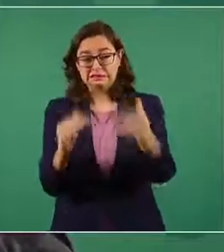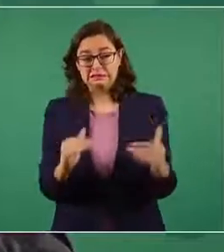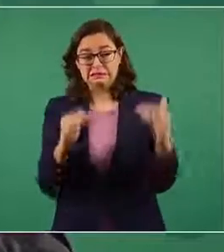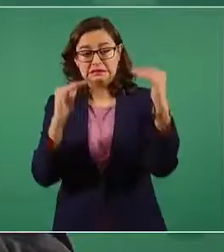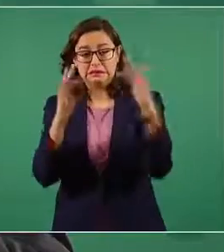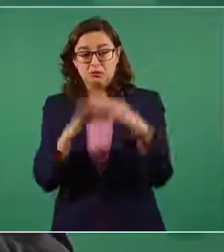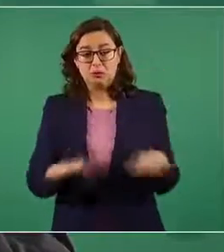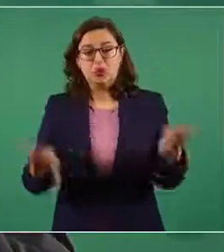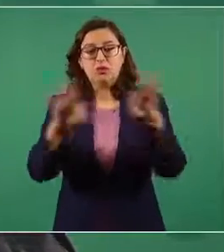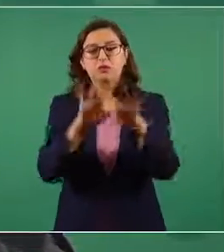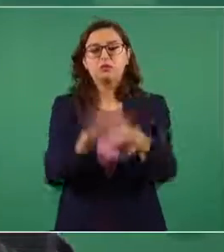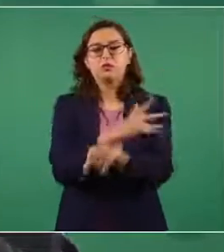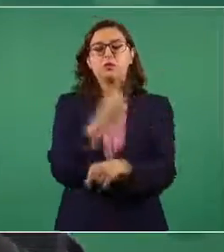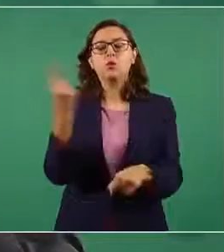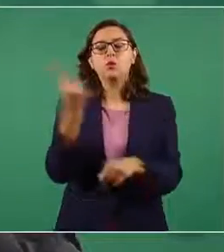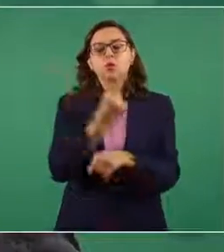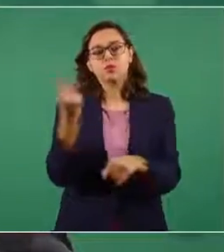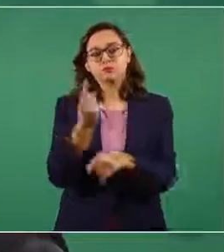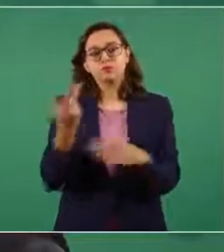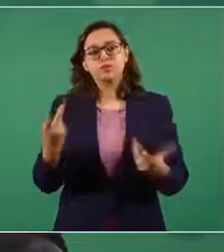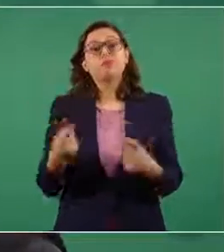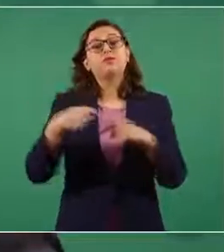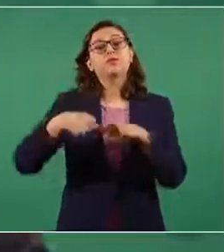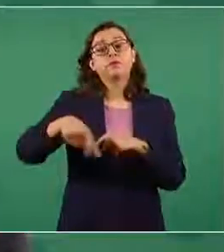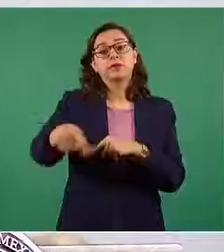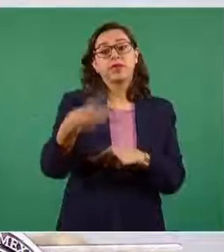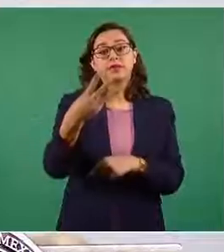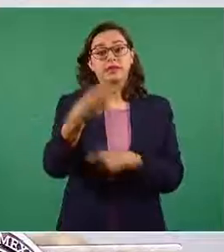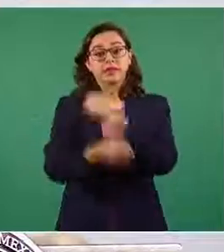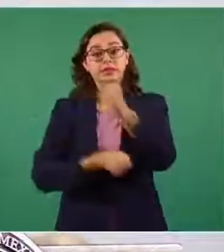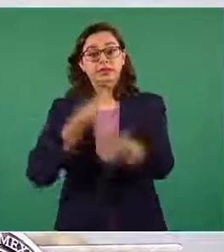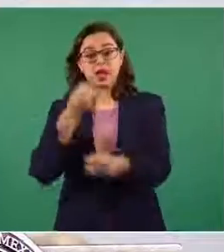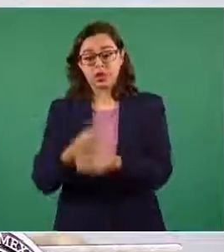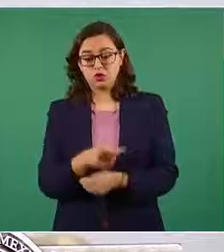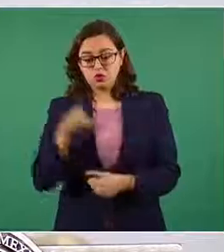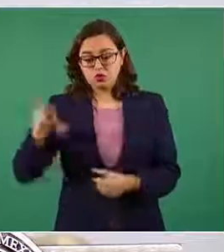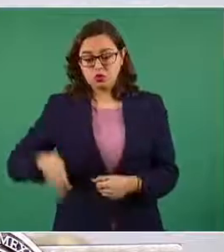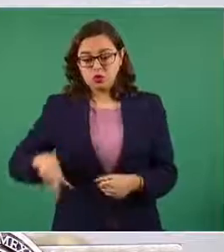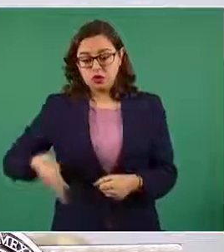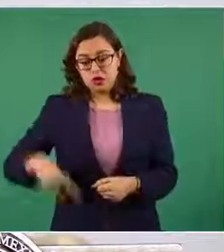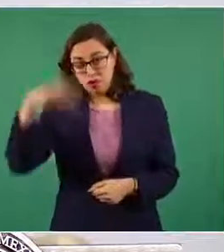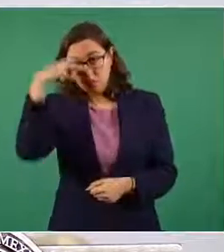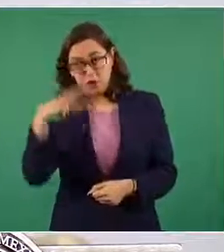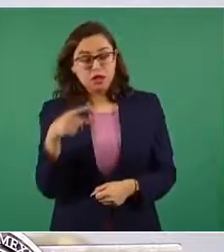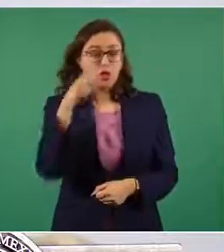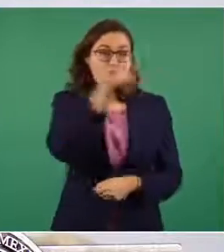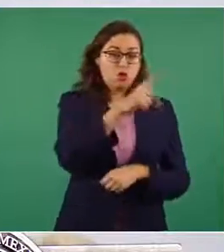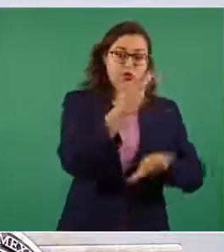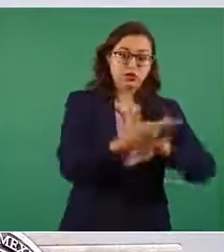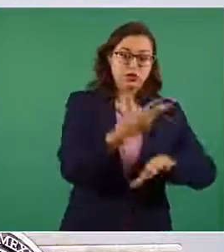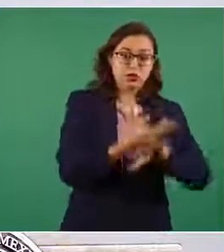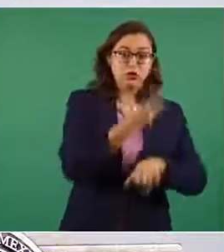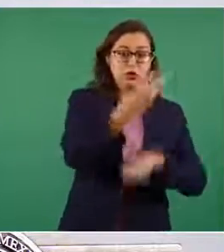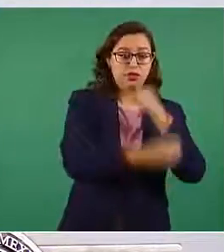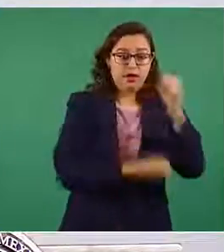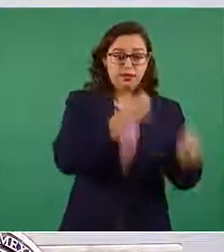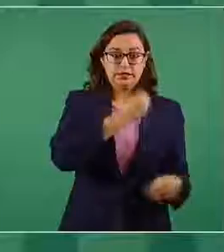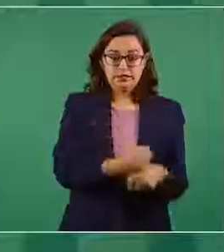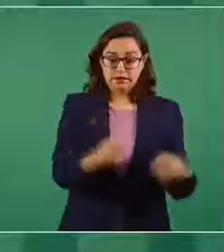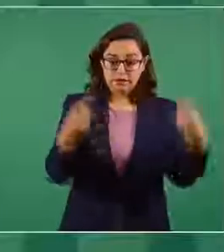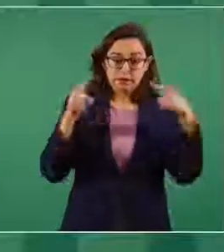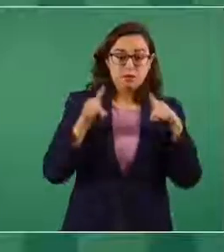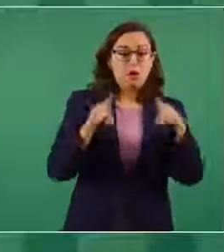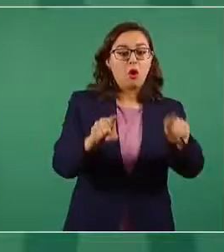Compartir cuál es la visión que tenemos de los próximos 3 años de ambos gobiernos, qué debemos hacer para mejorar la infraestructura entre los